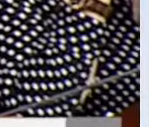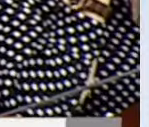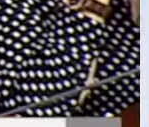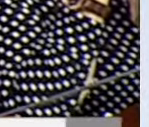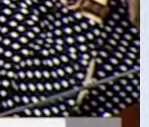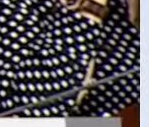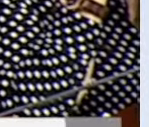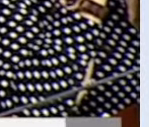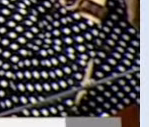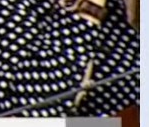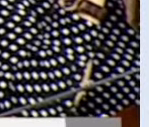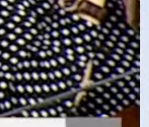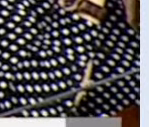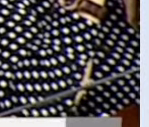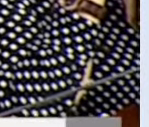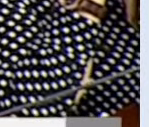realidad,